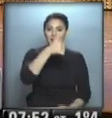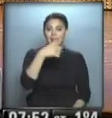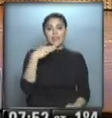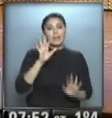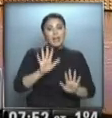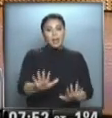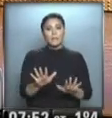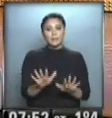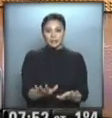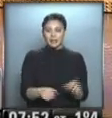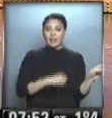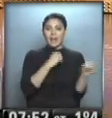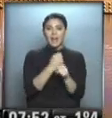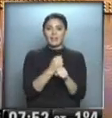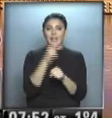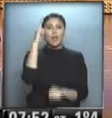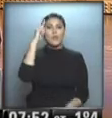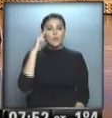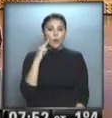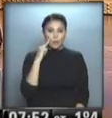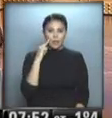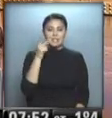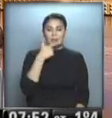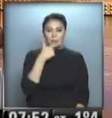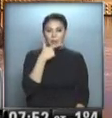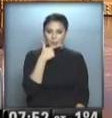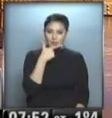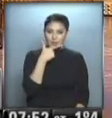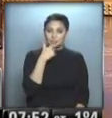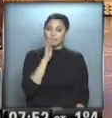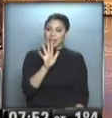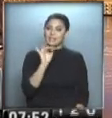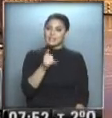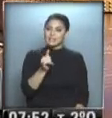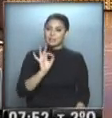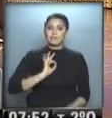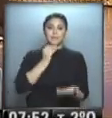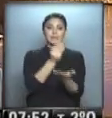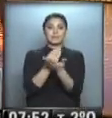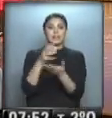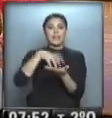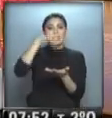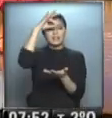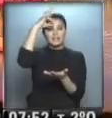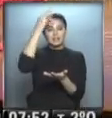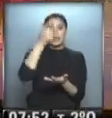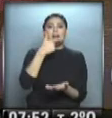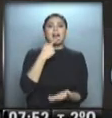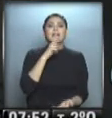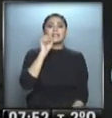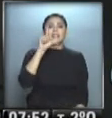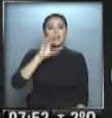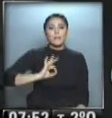habrá que esperar hasta el 9 de septiembre, donde serán entregados en el Teatro Astral los premios